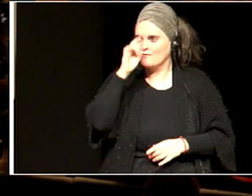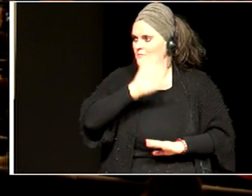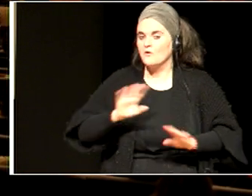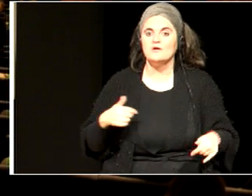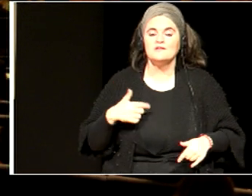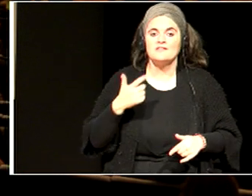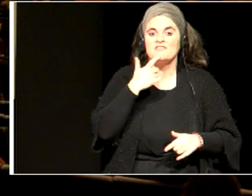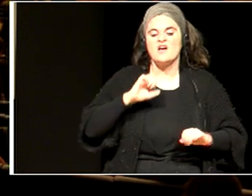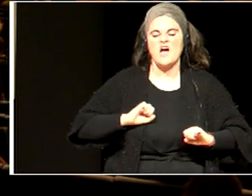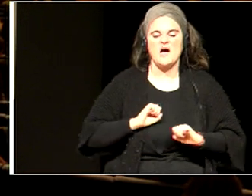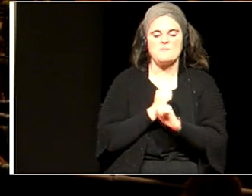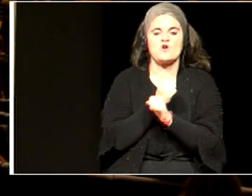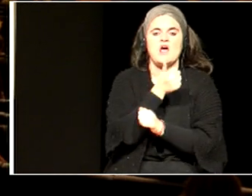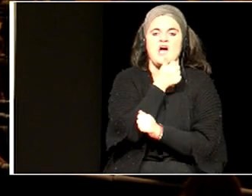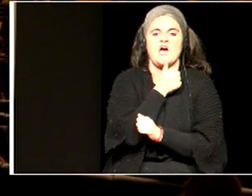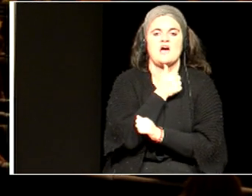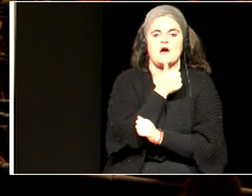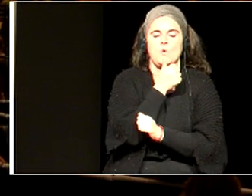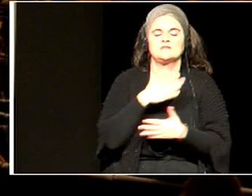todo lo soporta